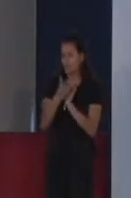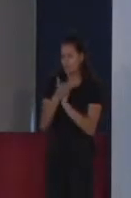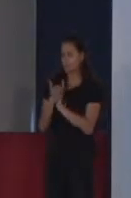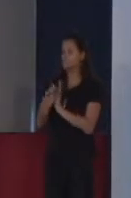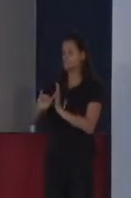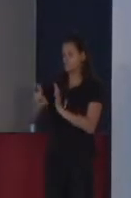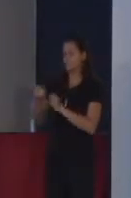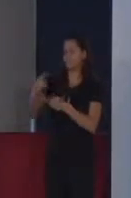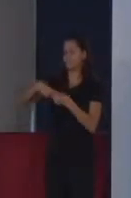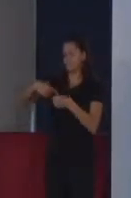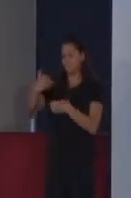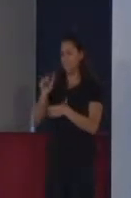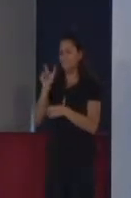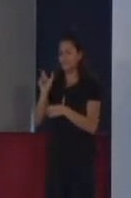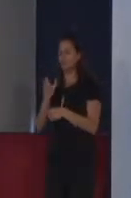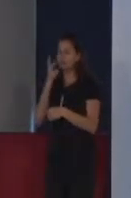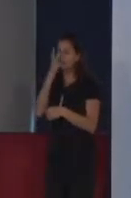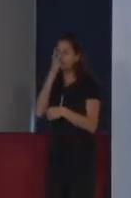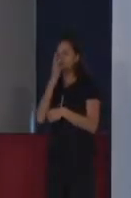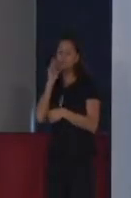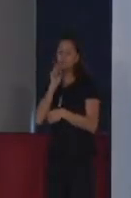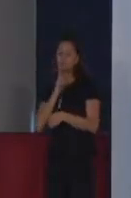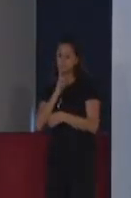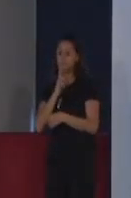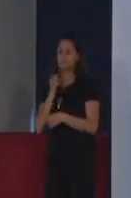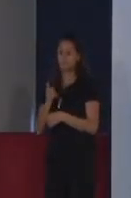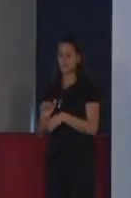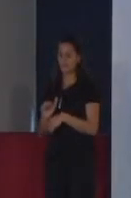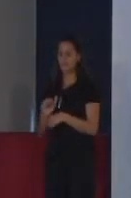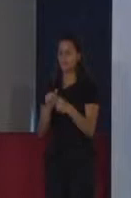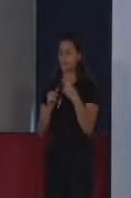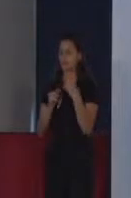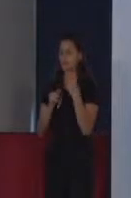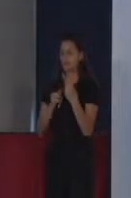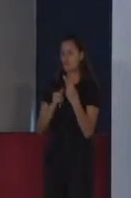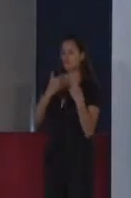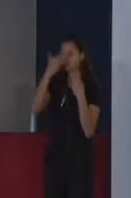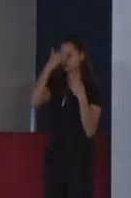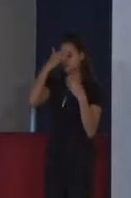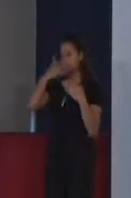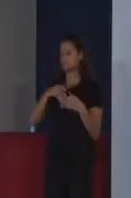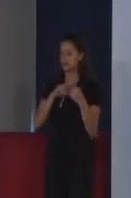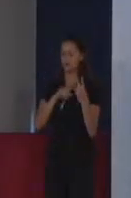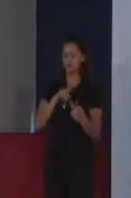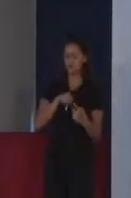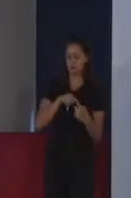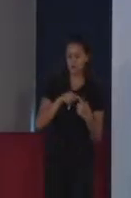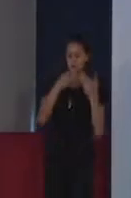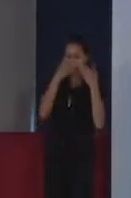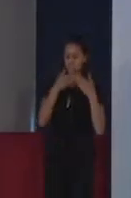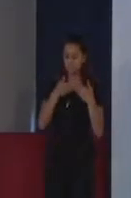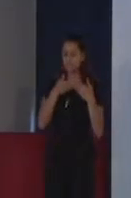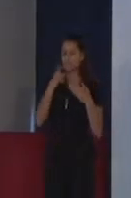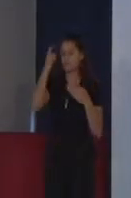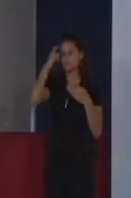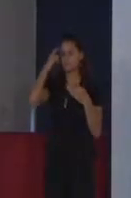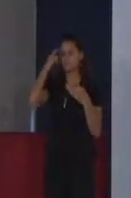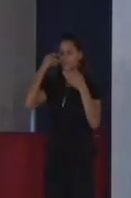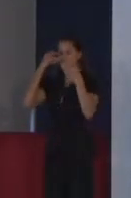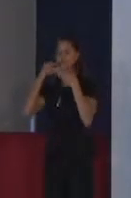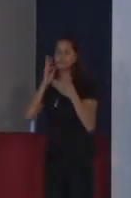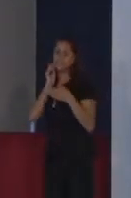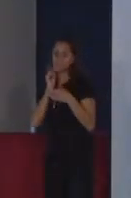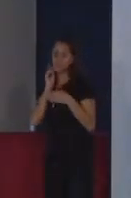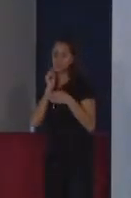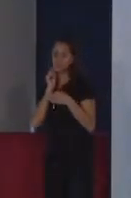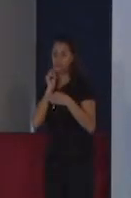personas con dos discapacidades. Hemos tenido personas con discapacidad intelectual y alguna condición sensorial. Y a estas personas